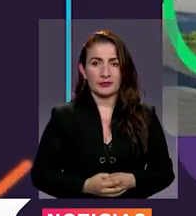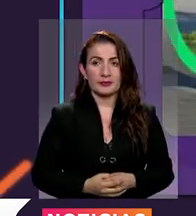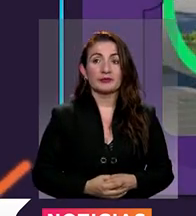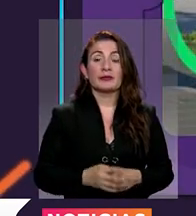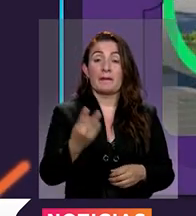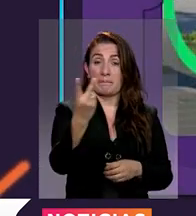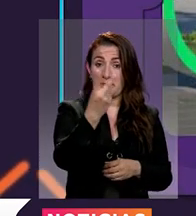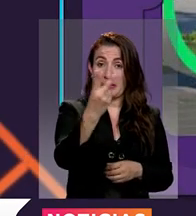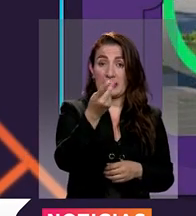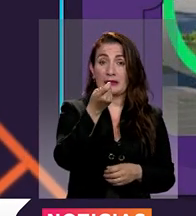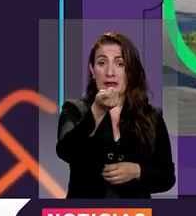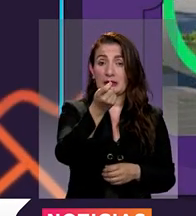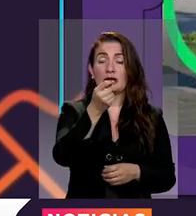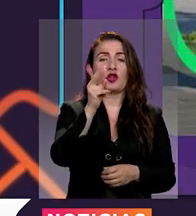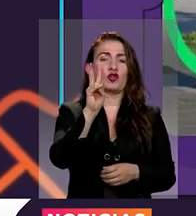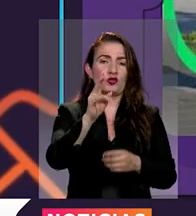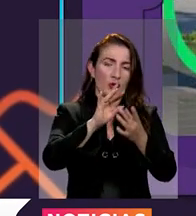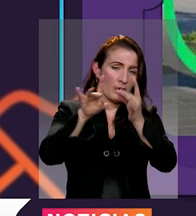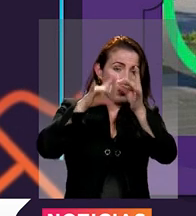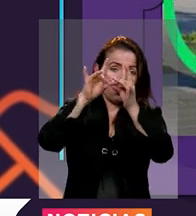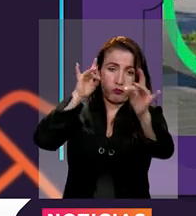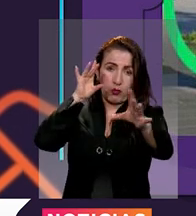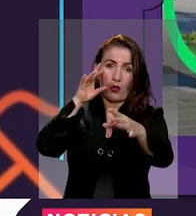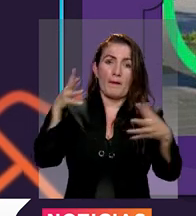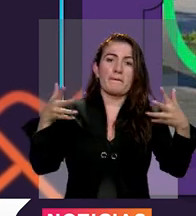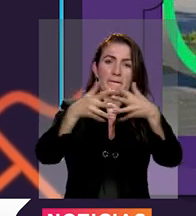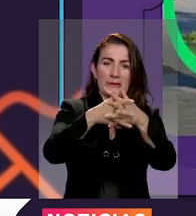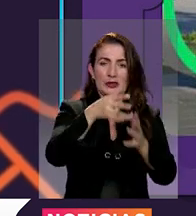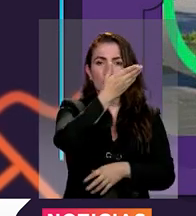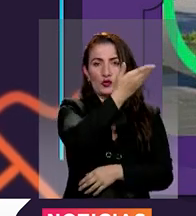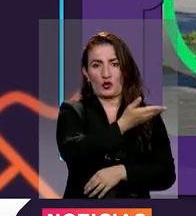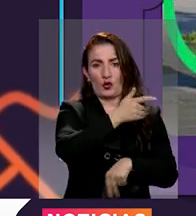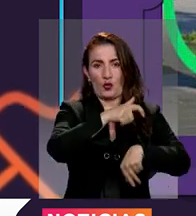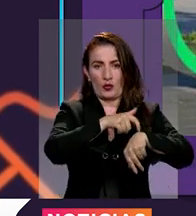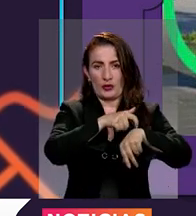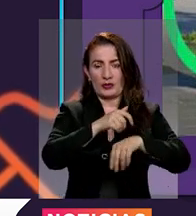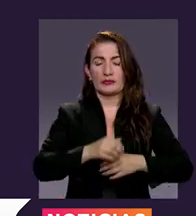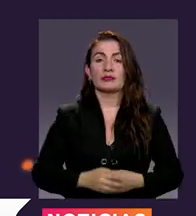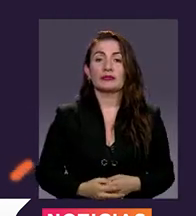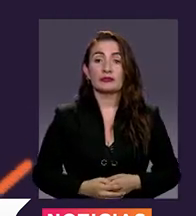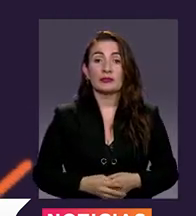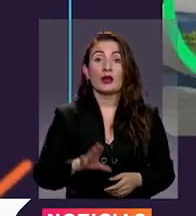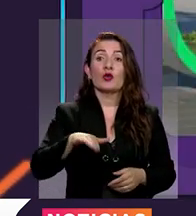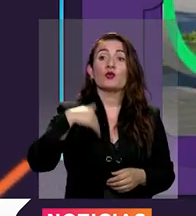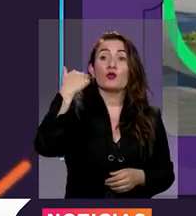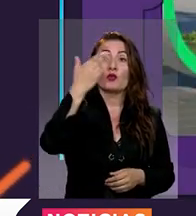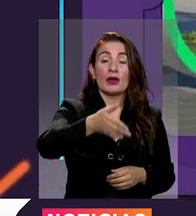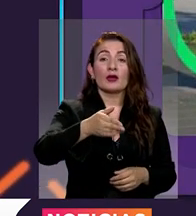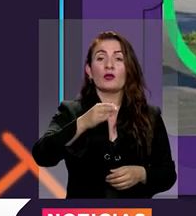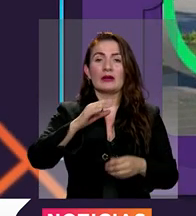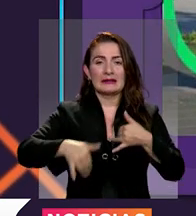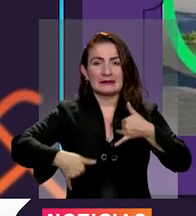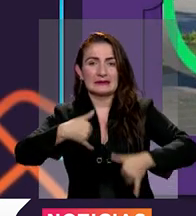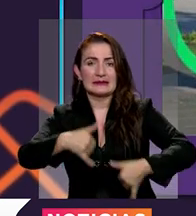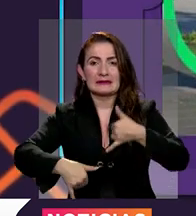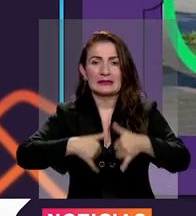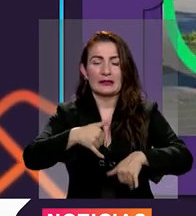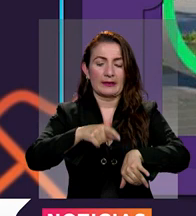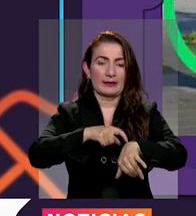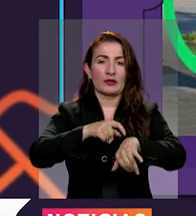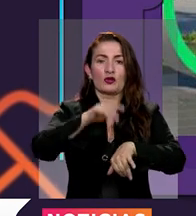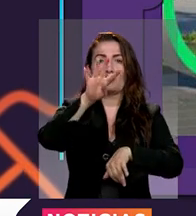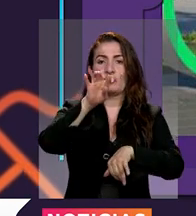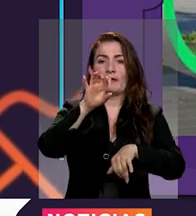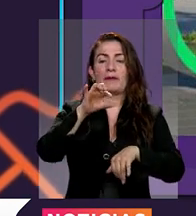forma el viernes estarán ambos arqueros en la modalidad mixtos a las 7 y 30 de la noche. Luego llegará el turno del ciclismo de ruta a las 9